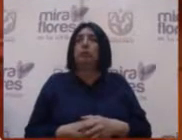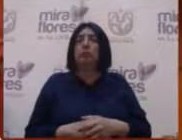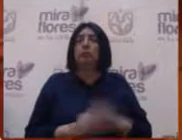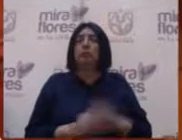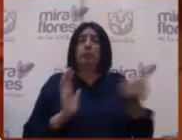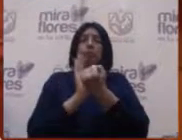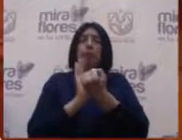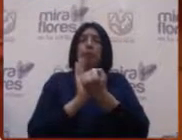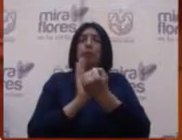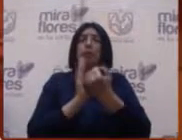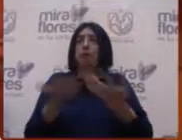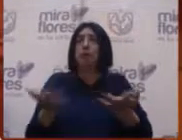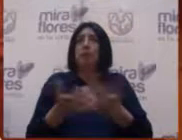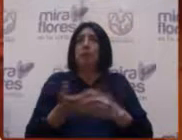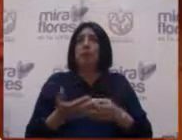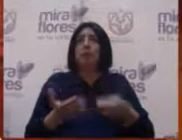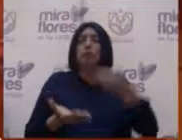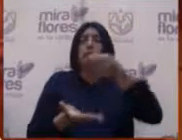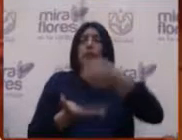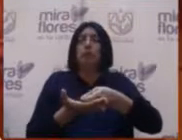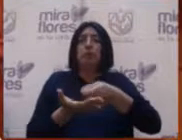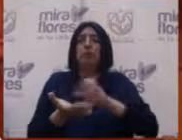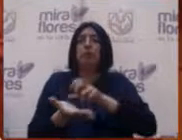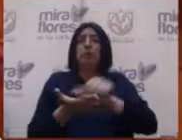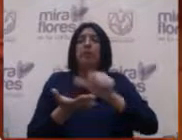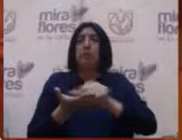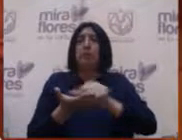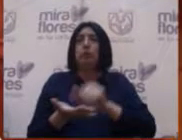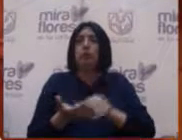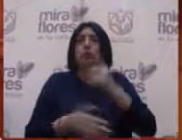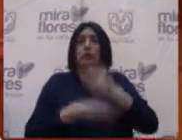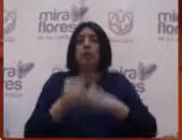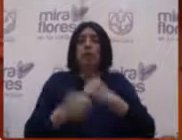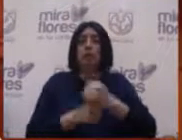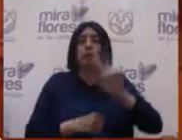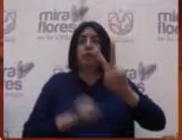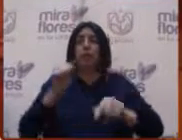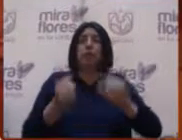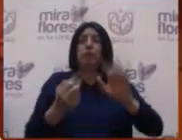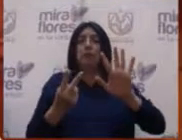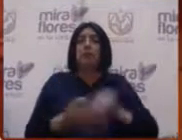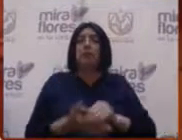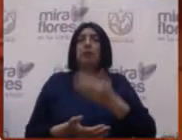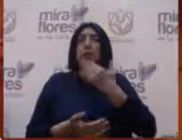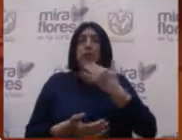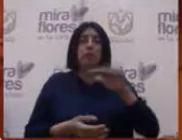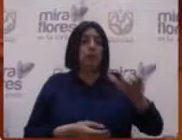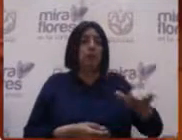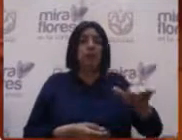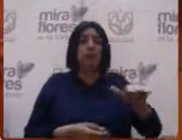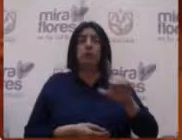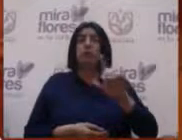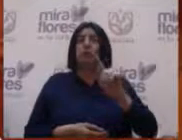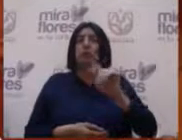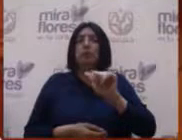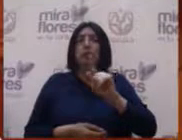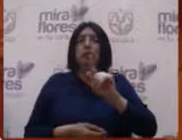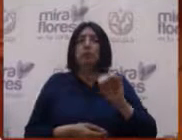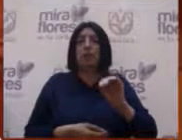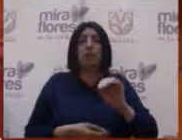que apruebe el otorgamiento de una subvención económica mensual durante el año 2017 a favor del menor Tiago